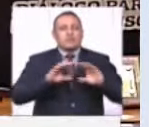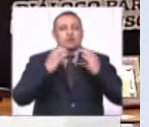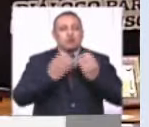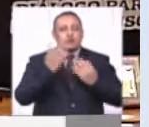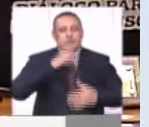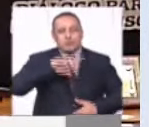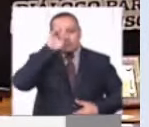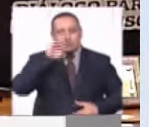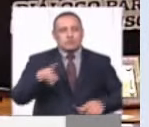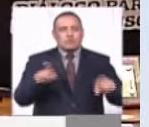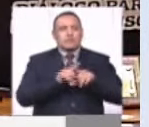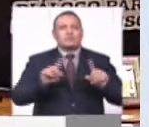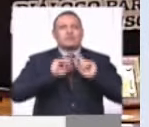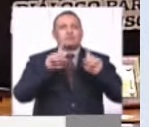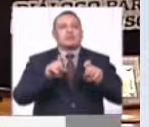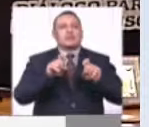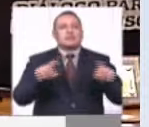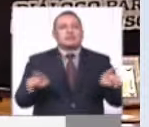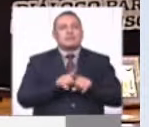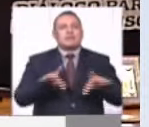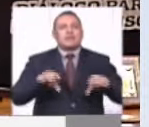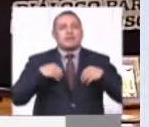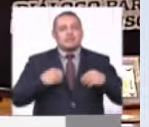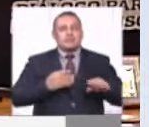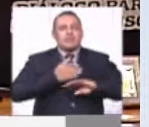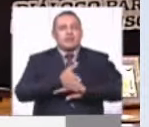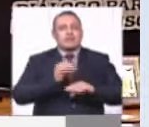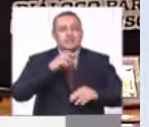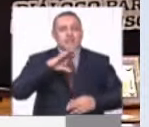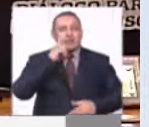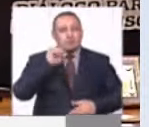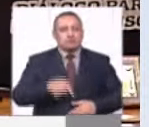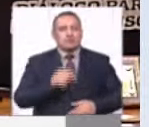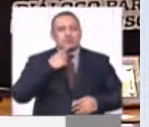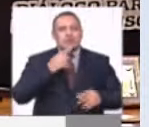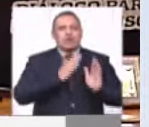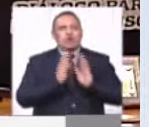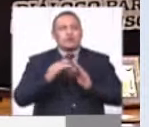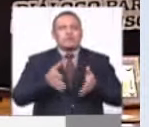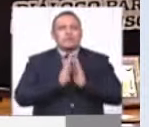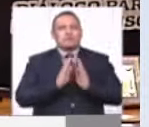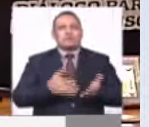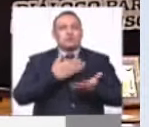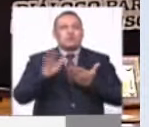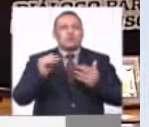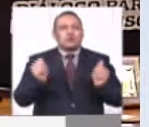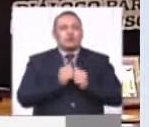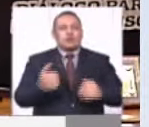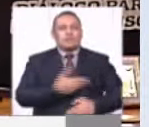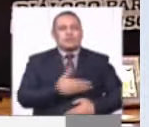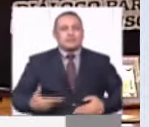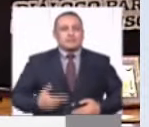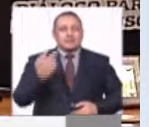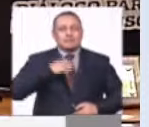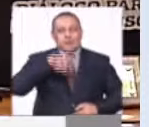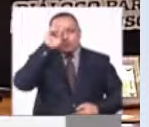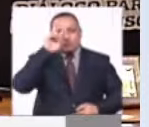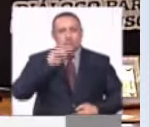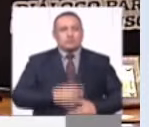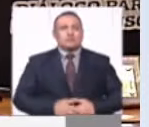del Congreso se consultará la admisión de la moción de orden del día de pedido de vacancia de la Presidencia de la